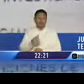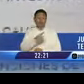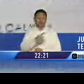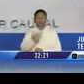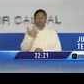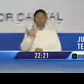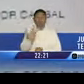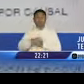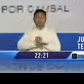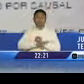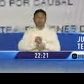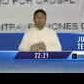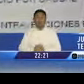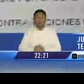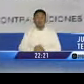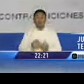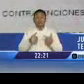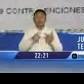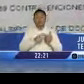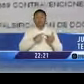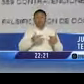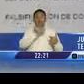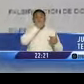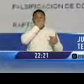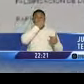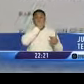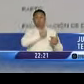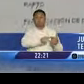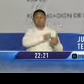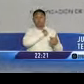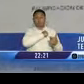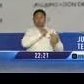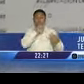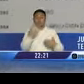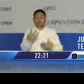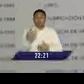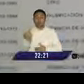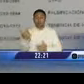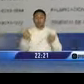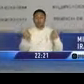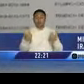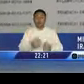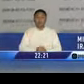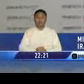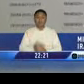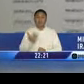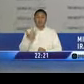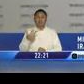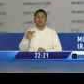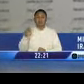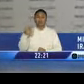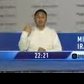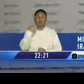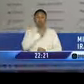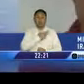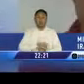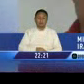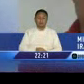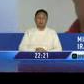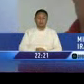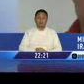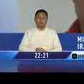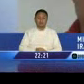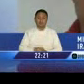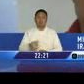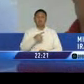3 por robo, 1 por rapto, 4 por tenencia de armas y 3 por falsificación de documentos. ¿A qué